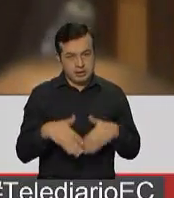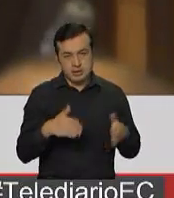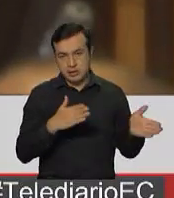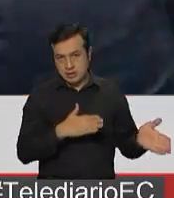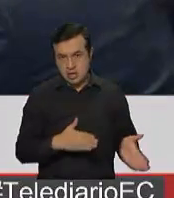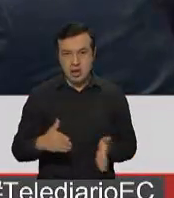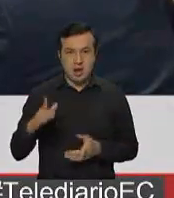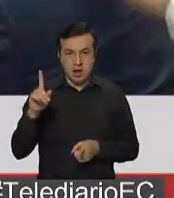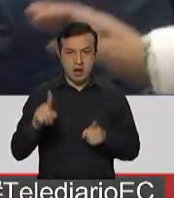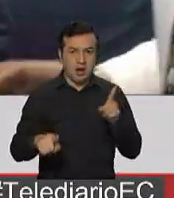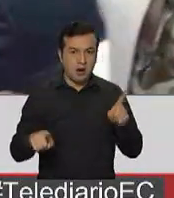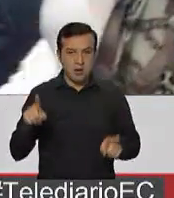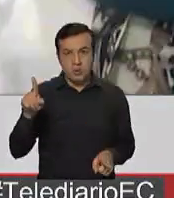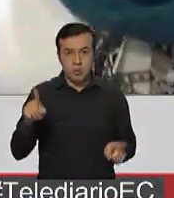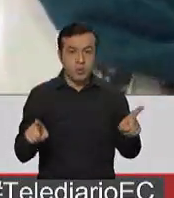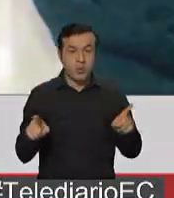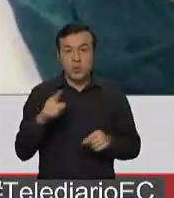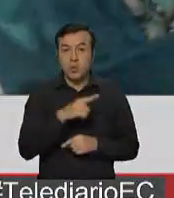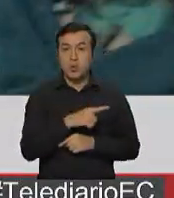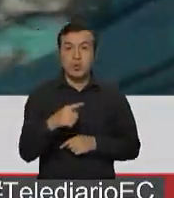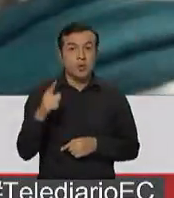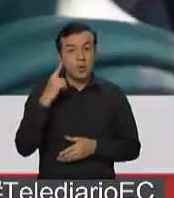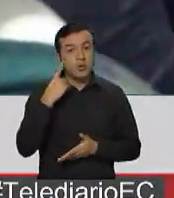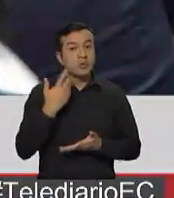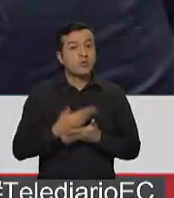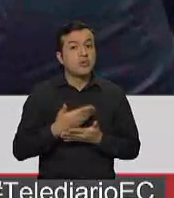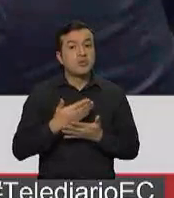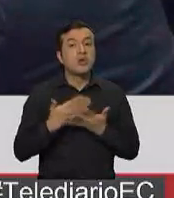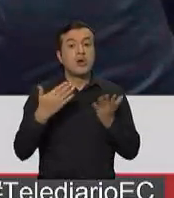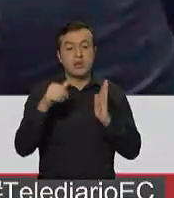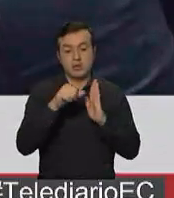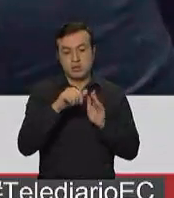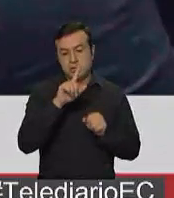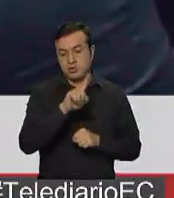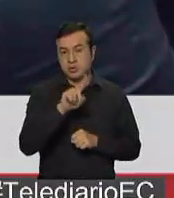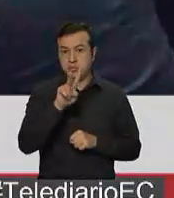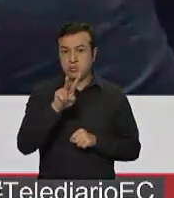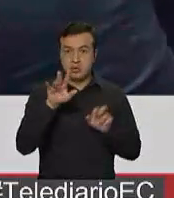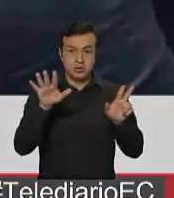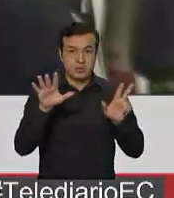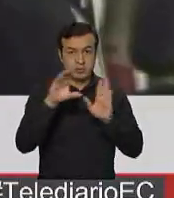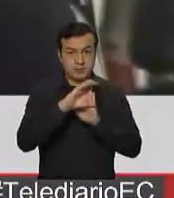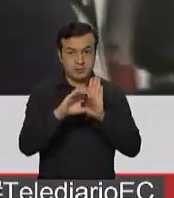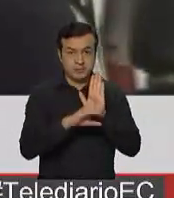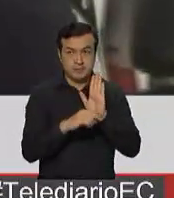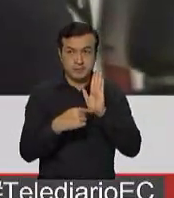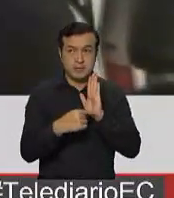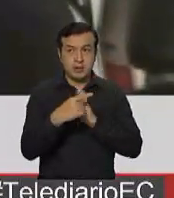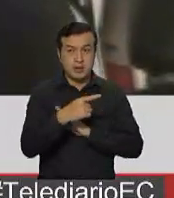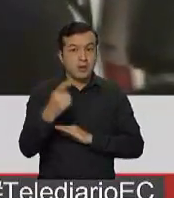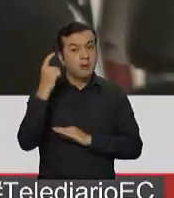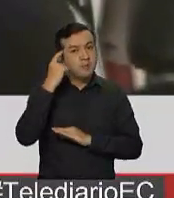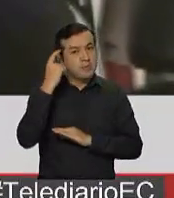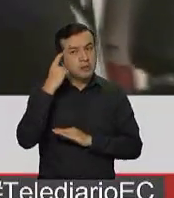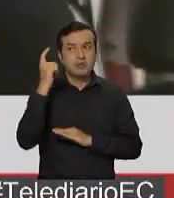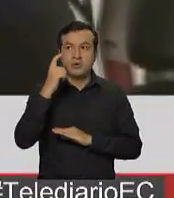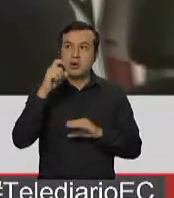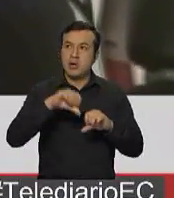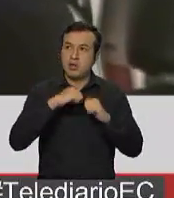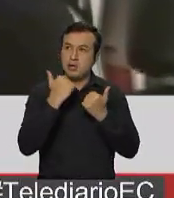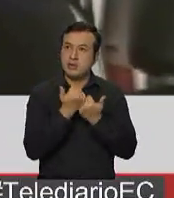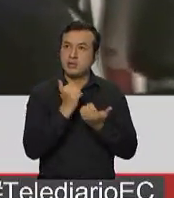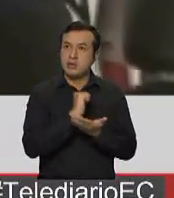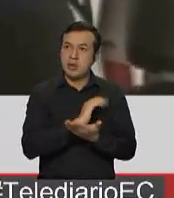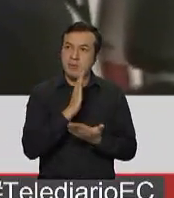hay reacciones en ese sentido, cuyo sustento está en el artículo 128 de la Constitución. Creo que la Asamblea debe